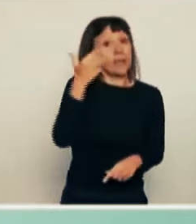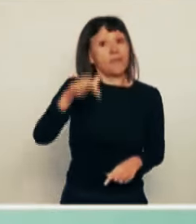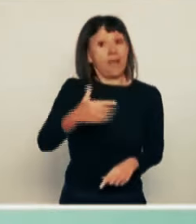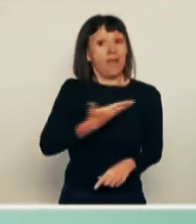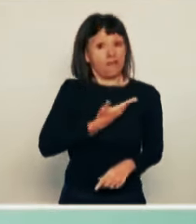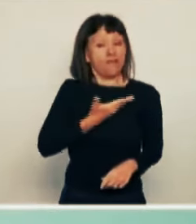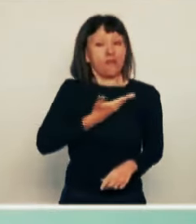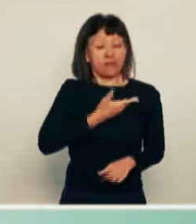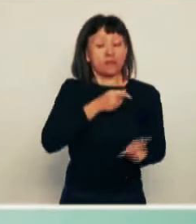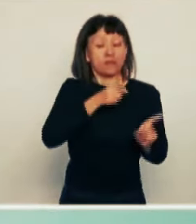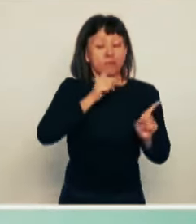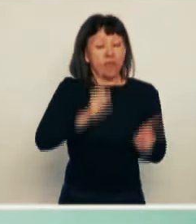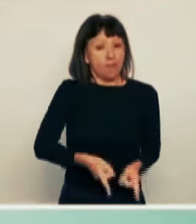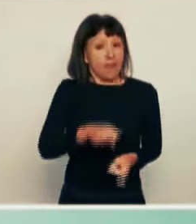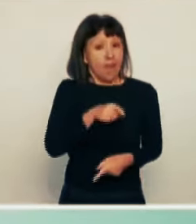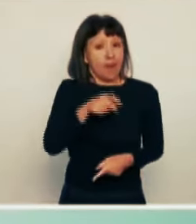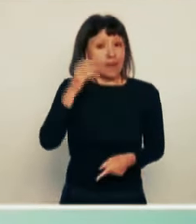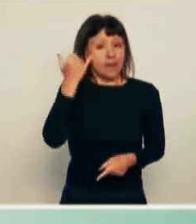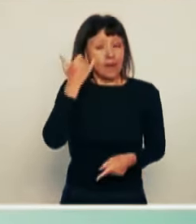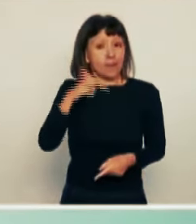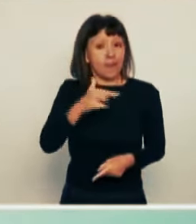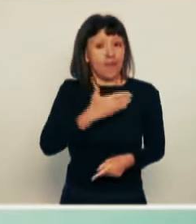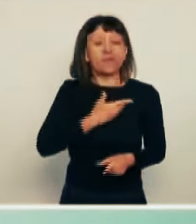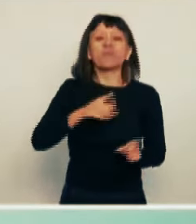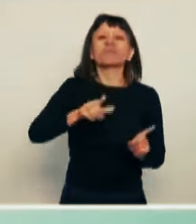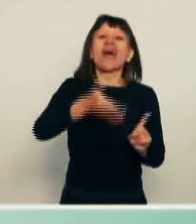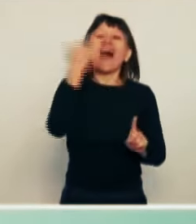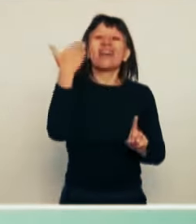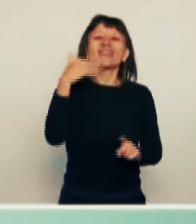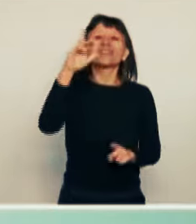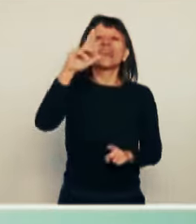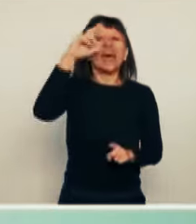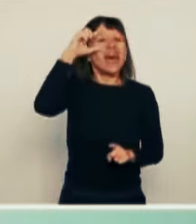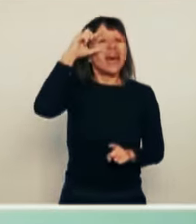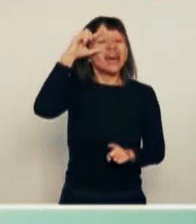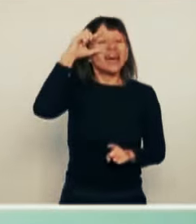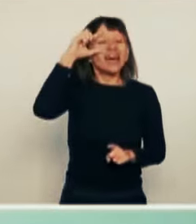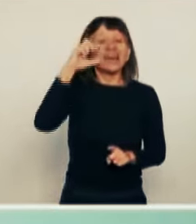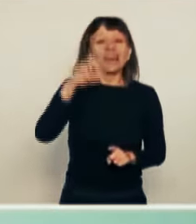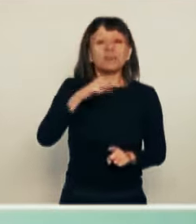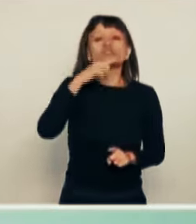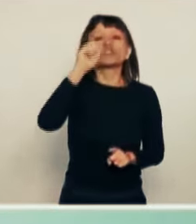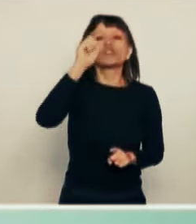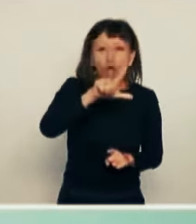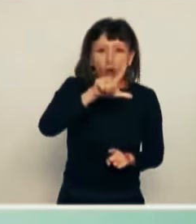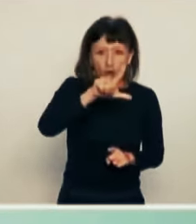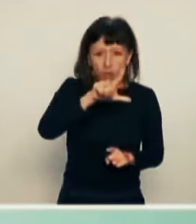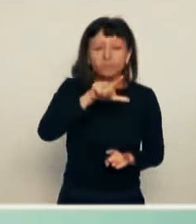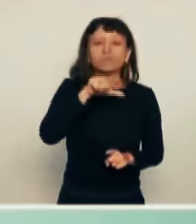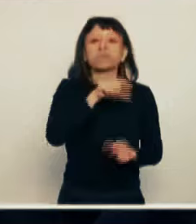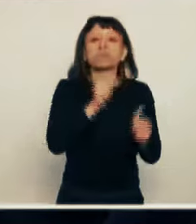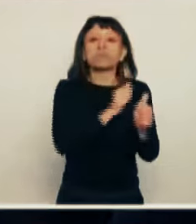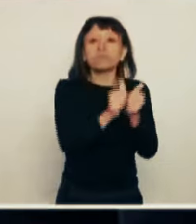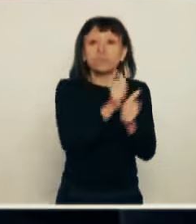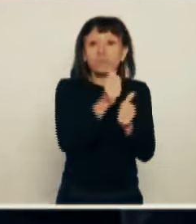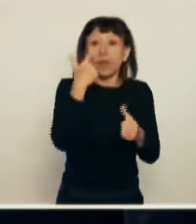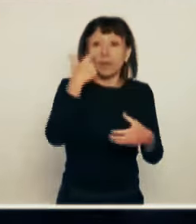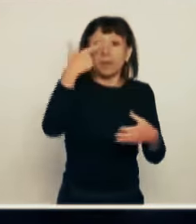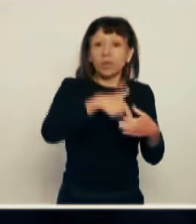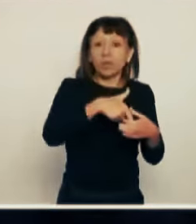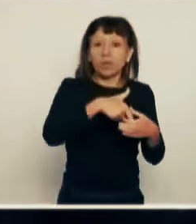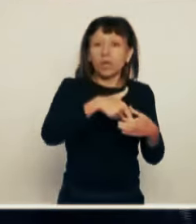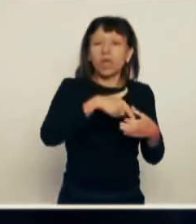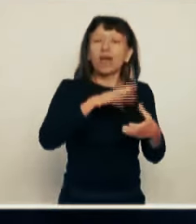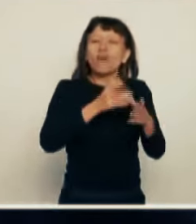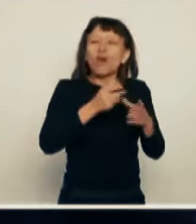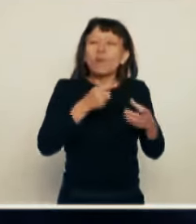también, cuando Repsol había convertido a una compañía petrolera en una compañía